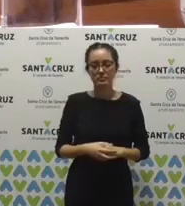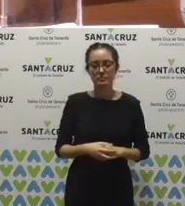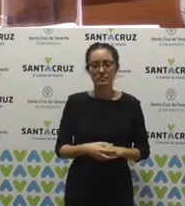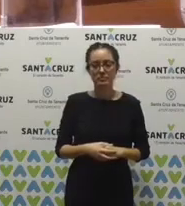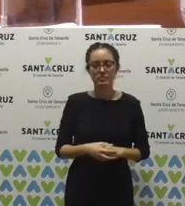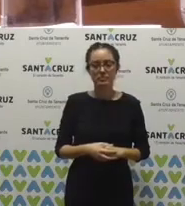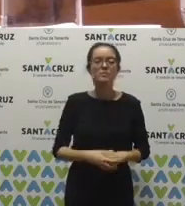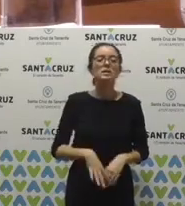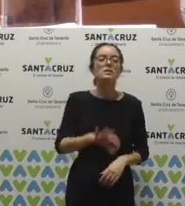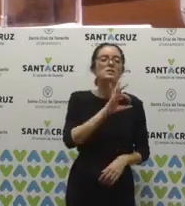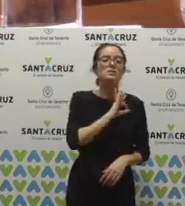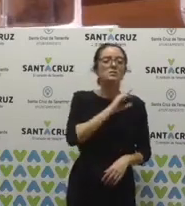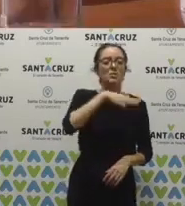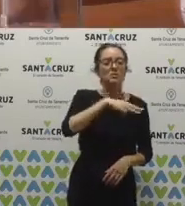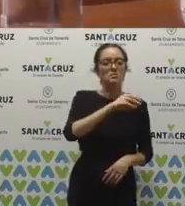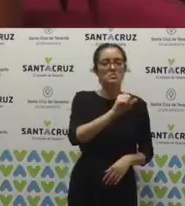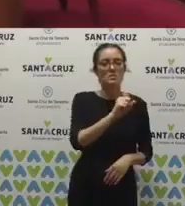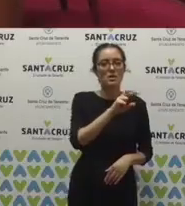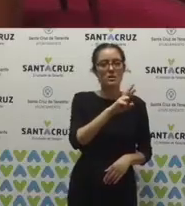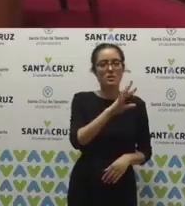doña marta